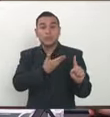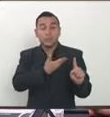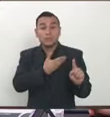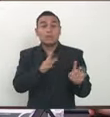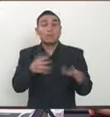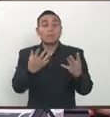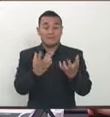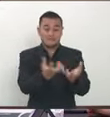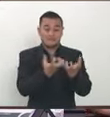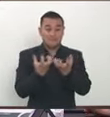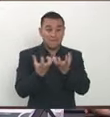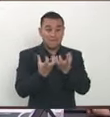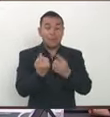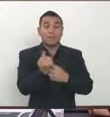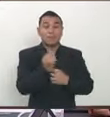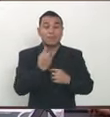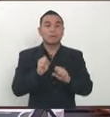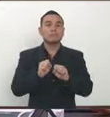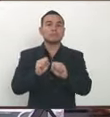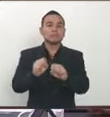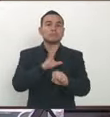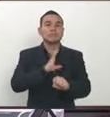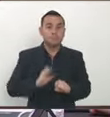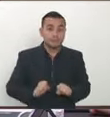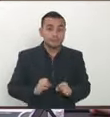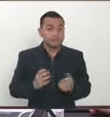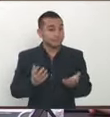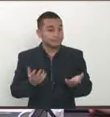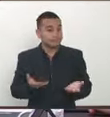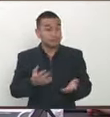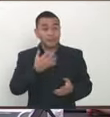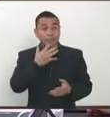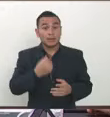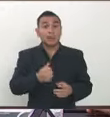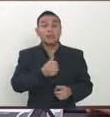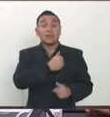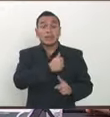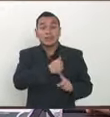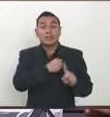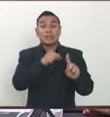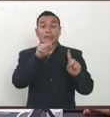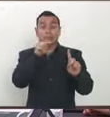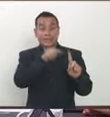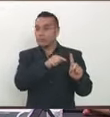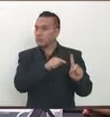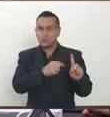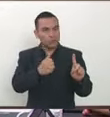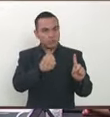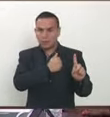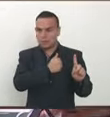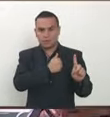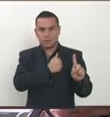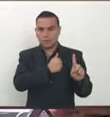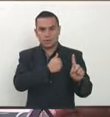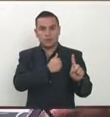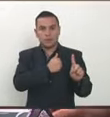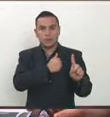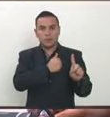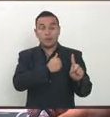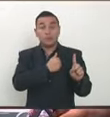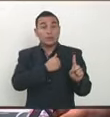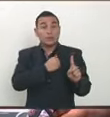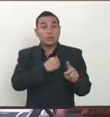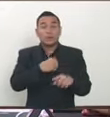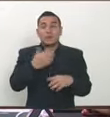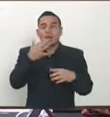vidas de salvadoreños, muy probablemente. Y así, la irresponsabilidad de otros, al no